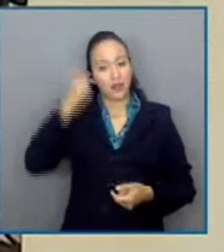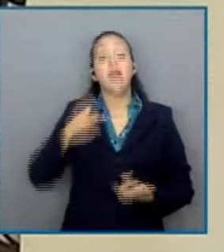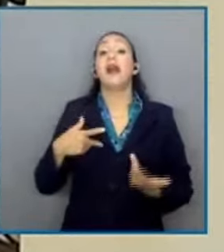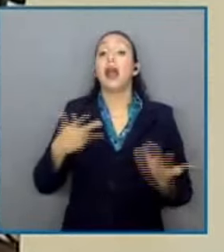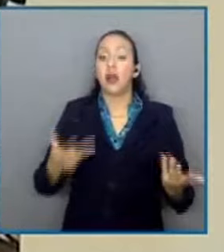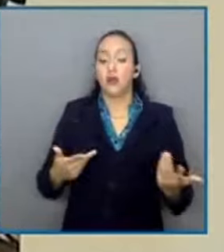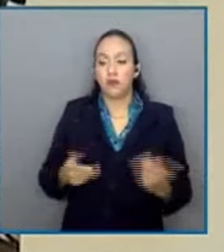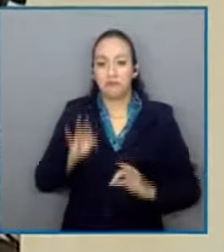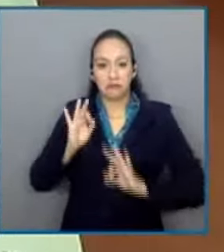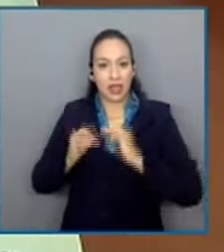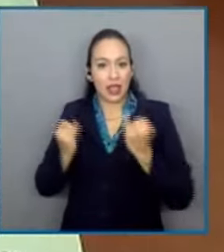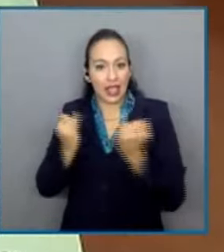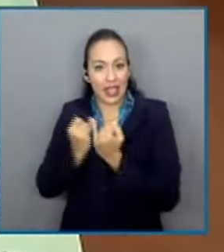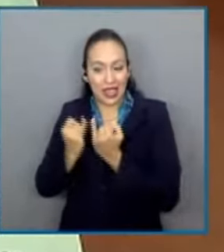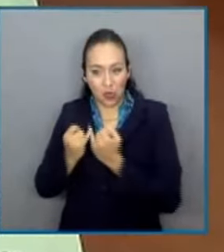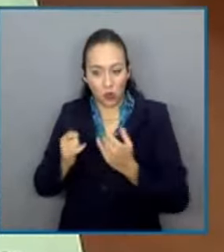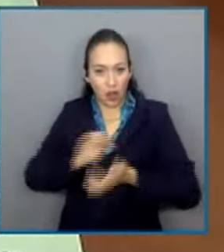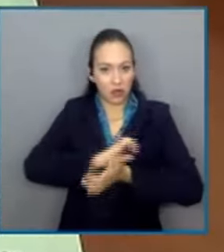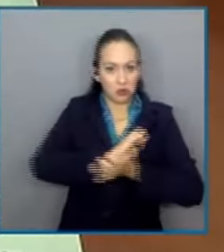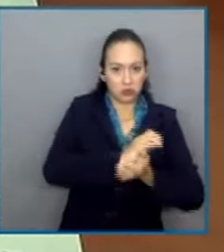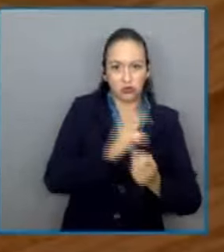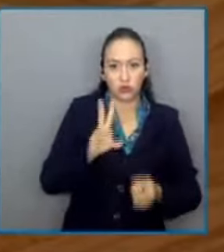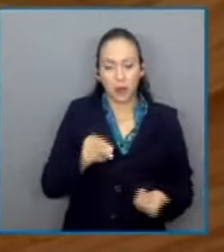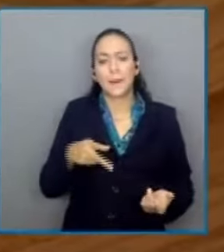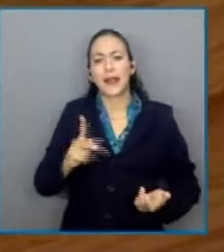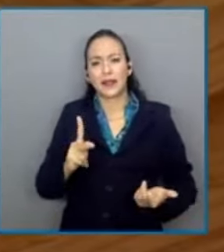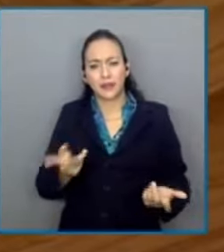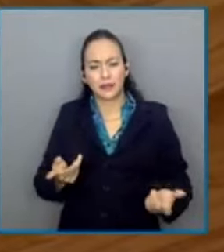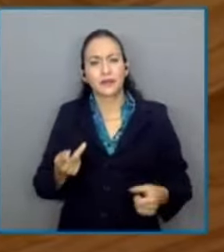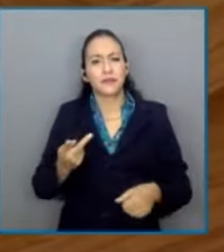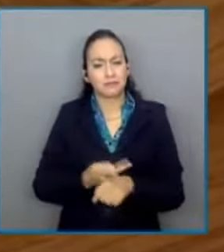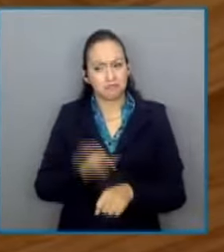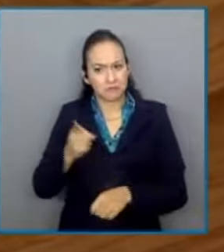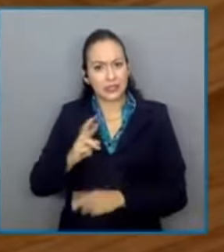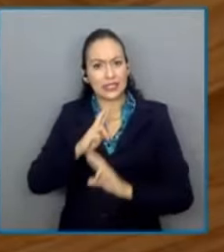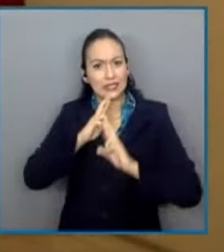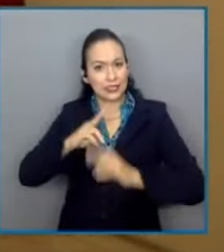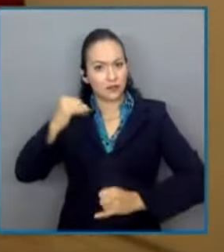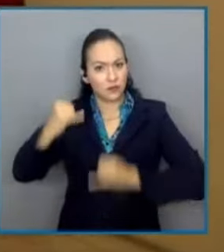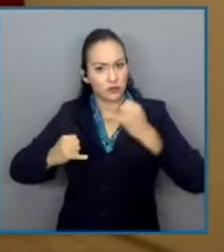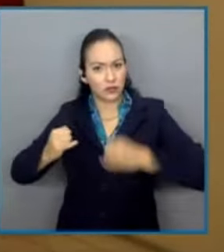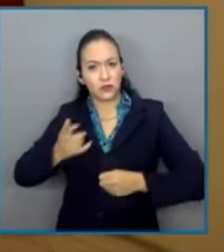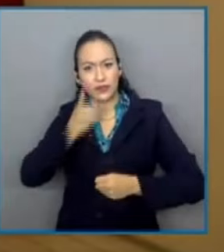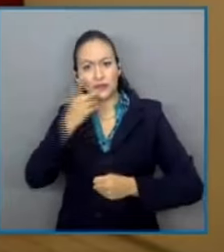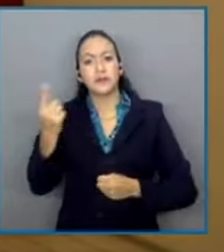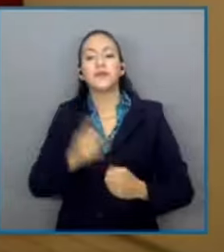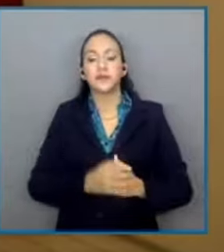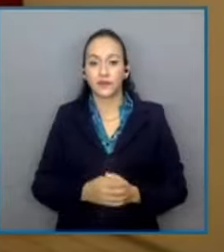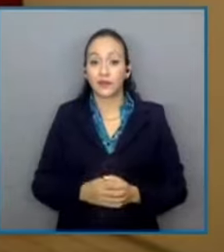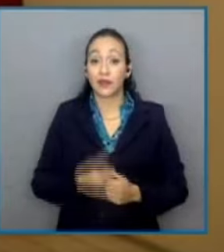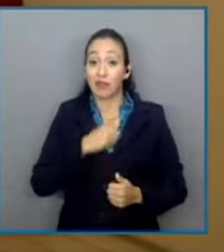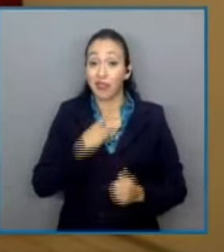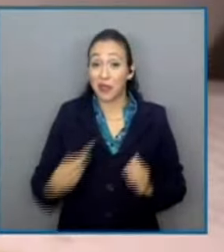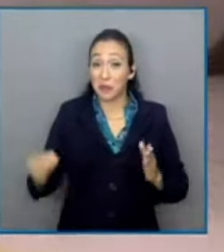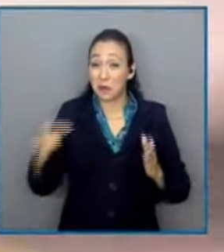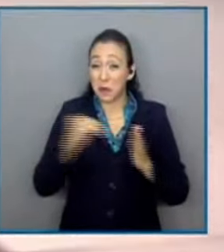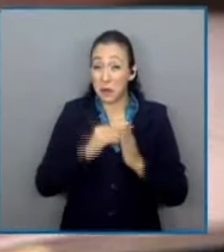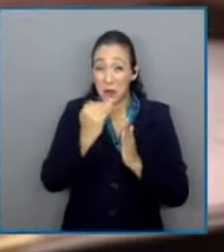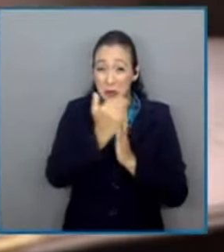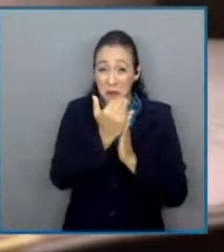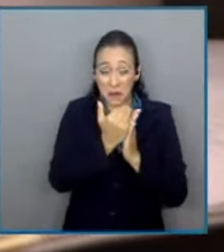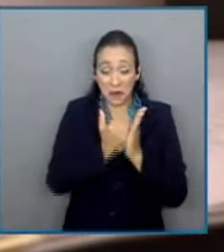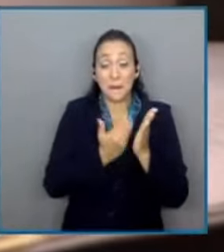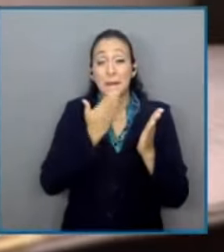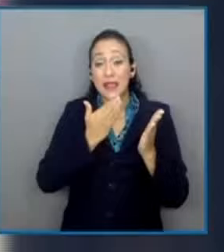es discriminatorio, las resoluciones jurisdiccionales deben establecer razones suficientes que justifiquen por qué un